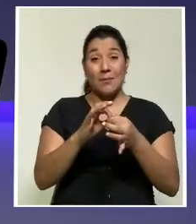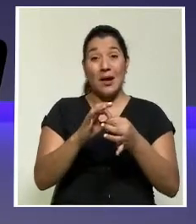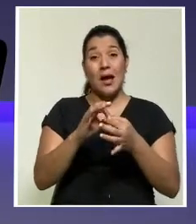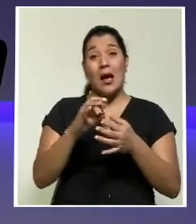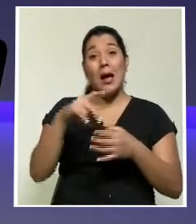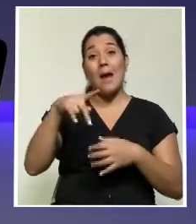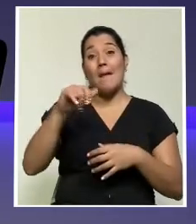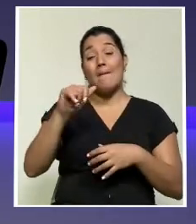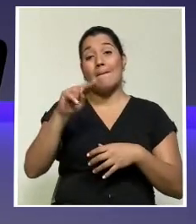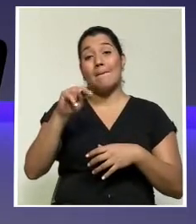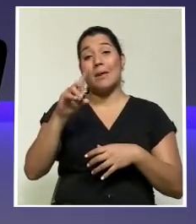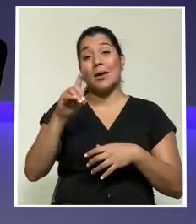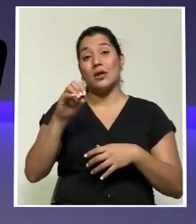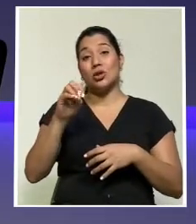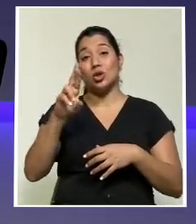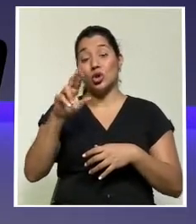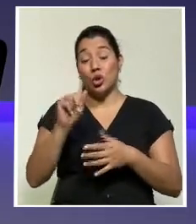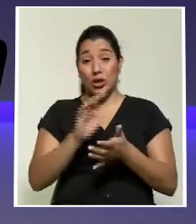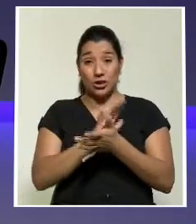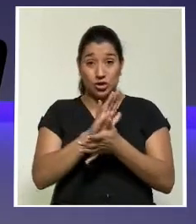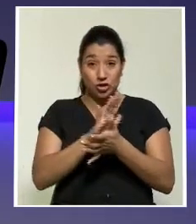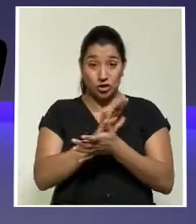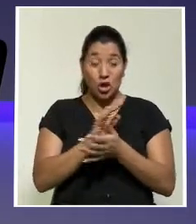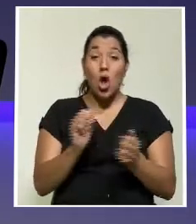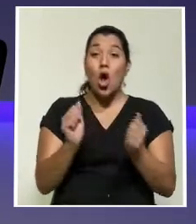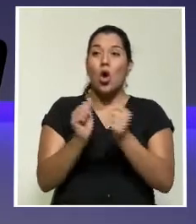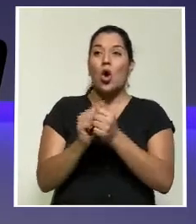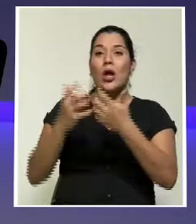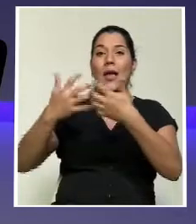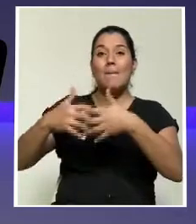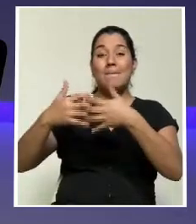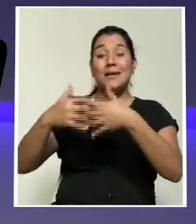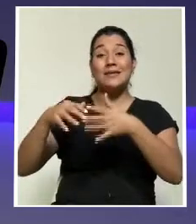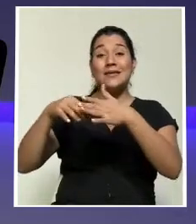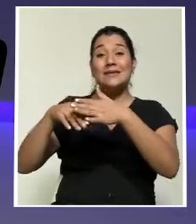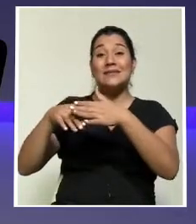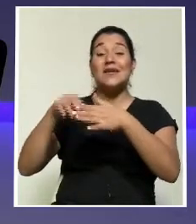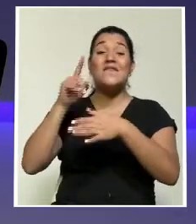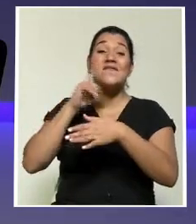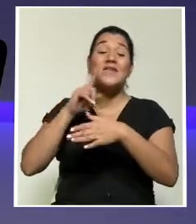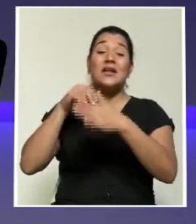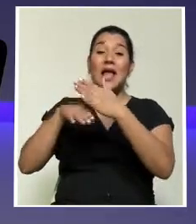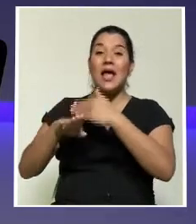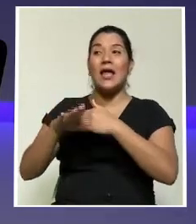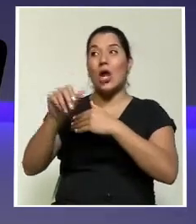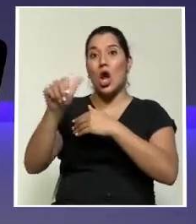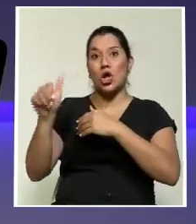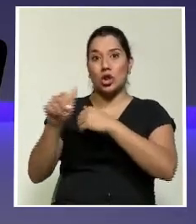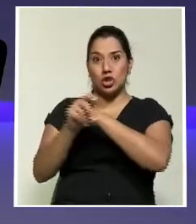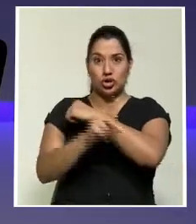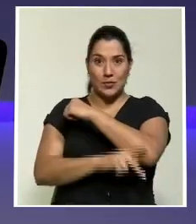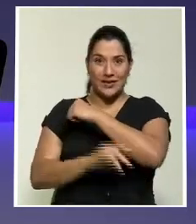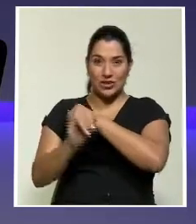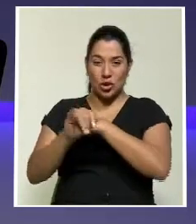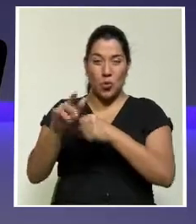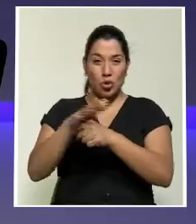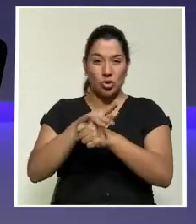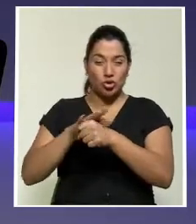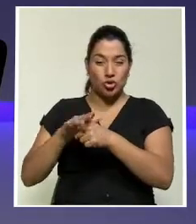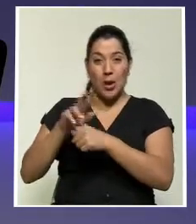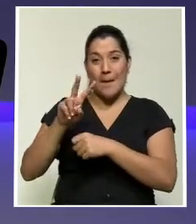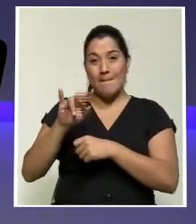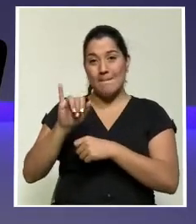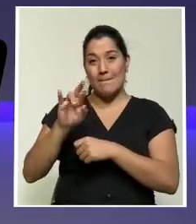con sociedades offshore en paraísos fiscales como Islas Vírgenes Británicas. ¿Cuál es tu opinión sobre esto? ¿Esas